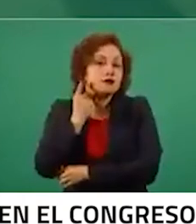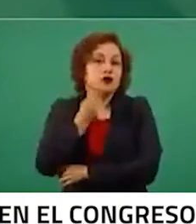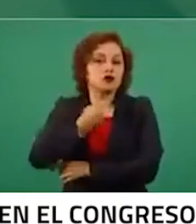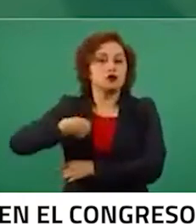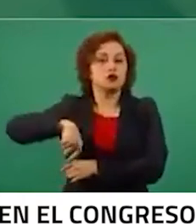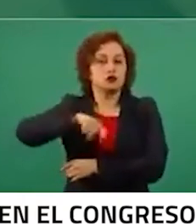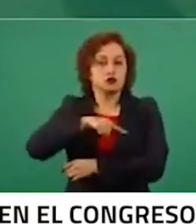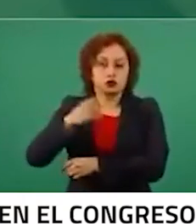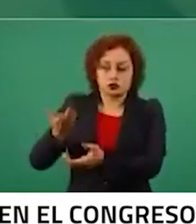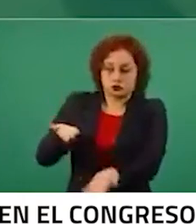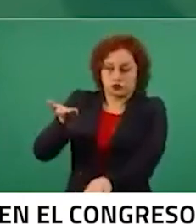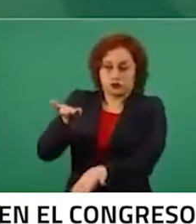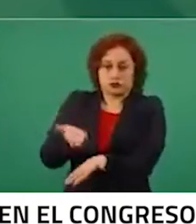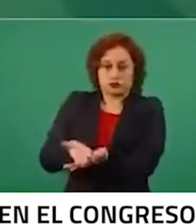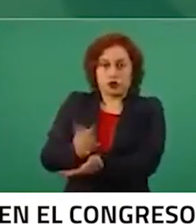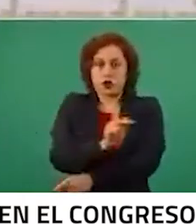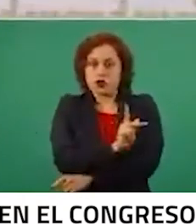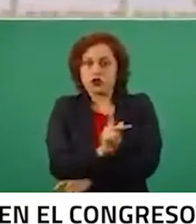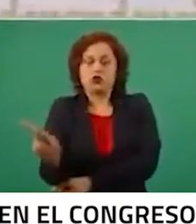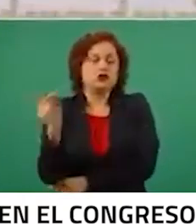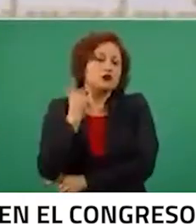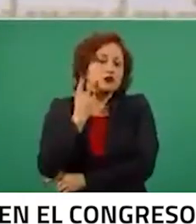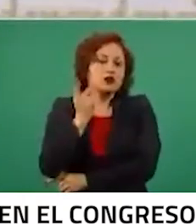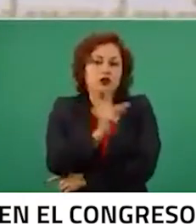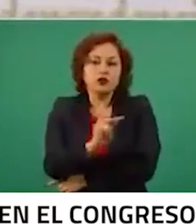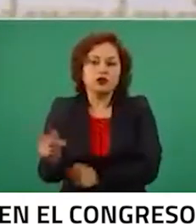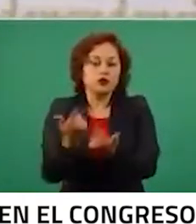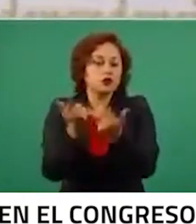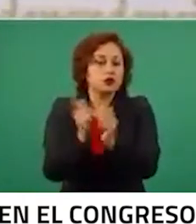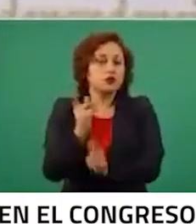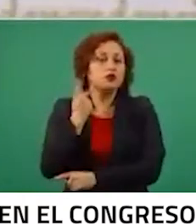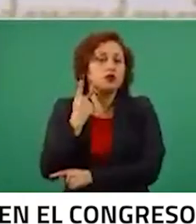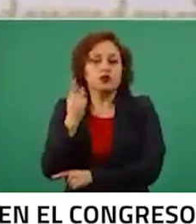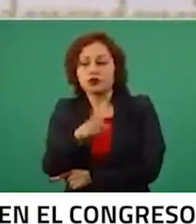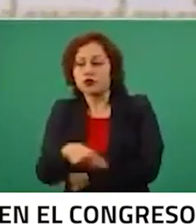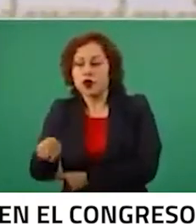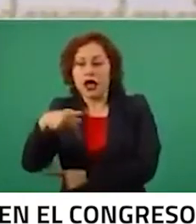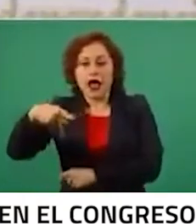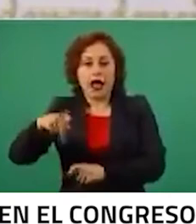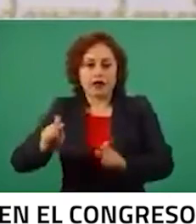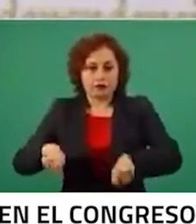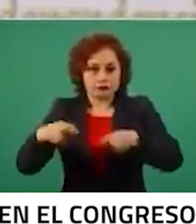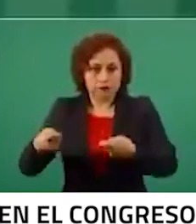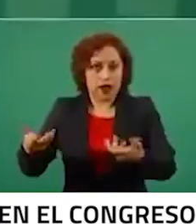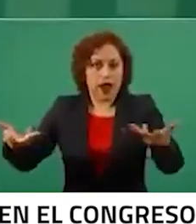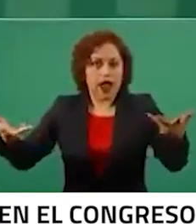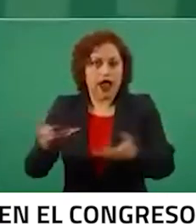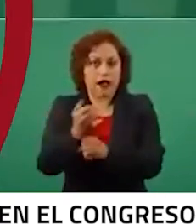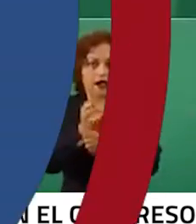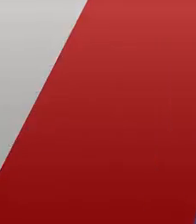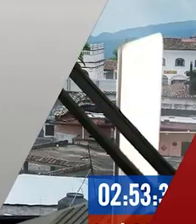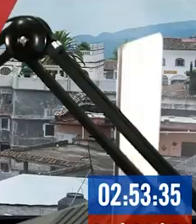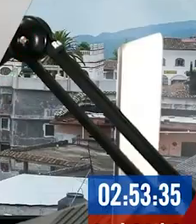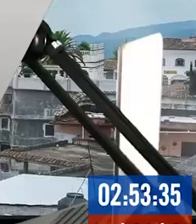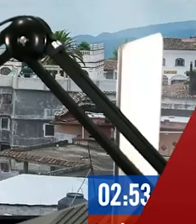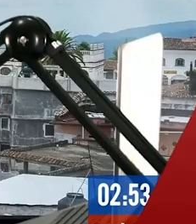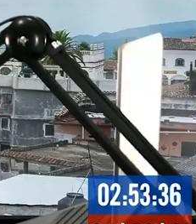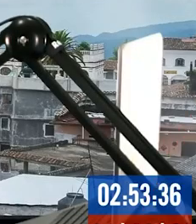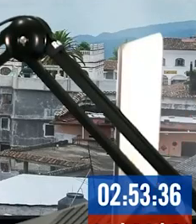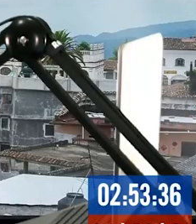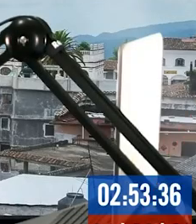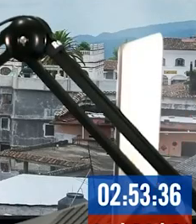de todos los partidos para que analice en ese caso y lo puedan tratar con toda transparencia foc si no no va a haber